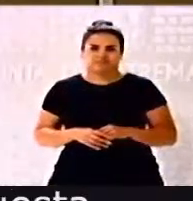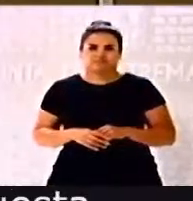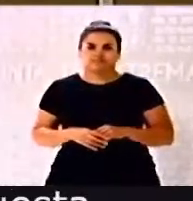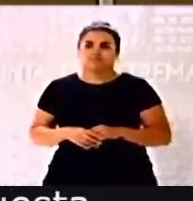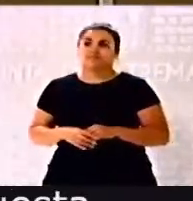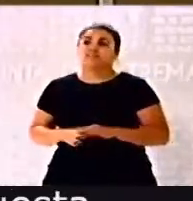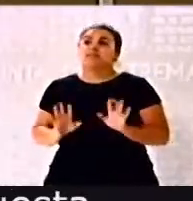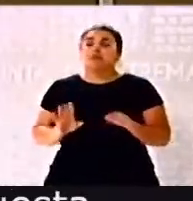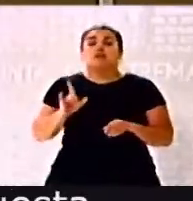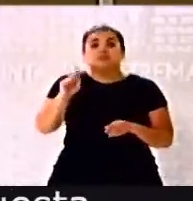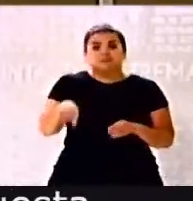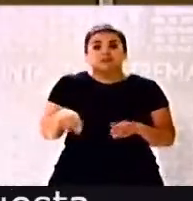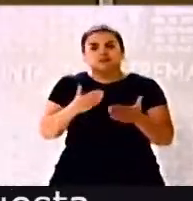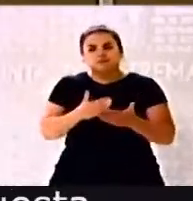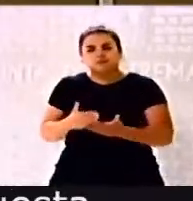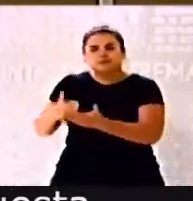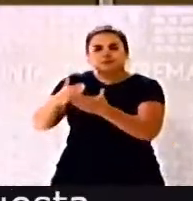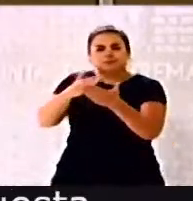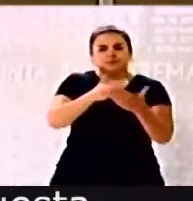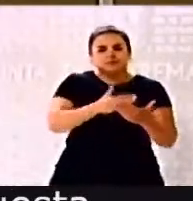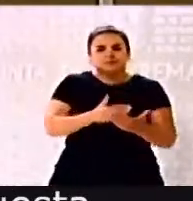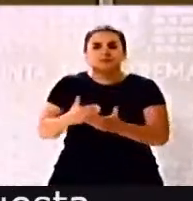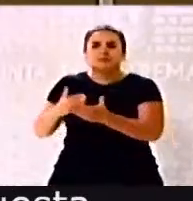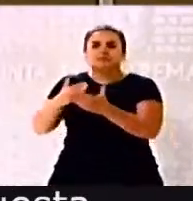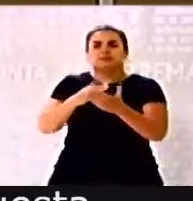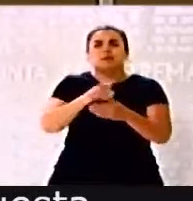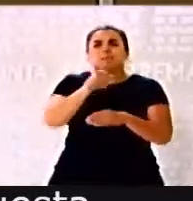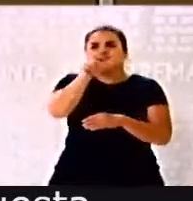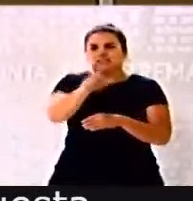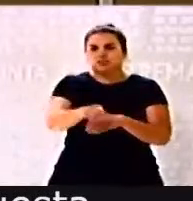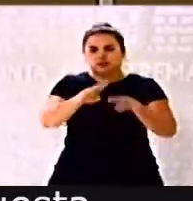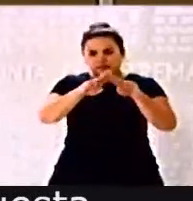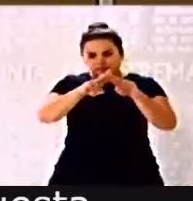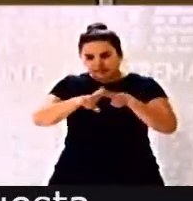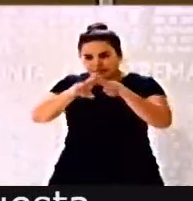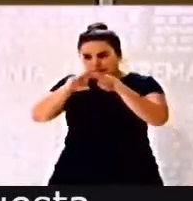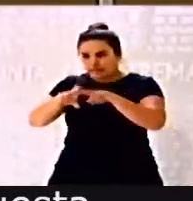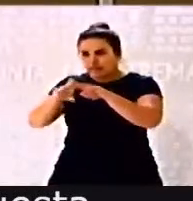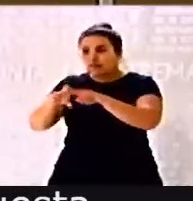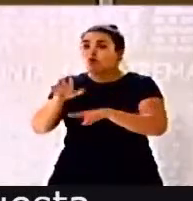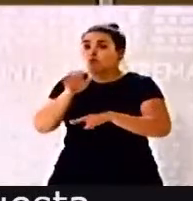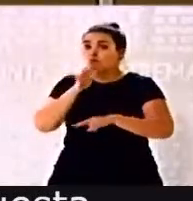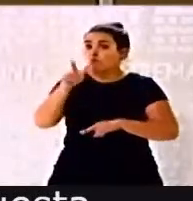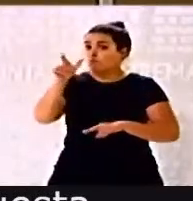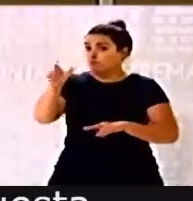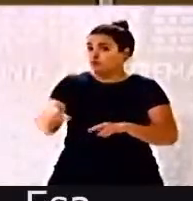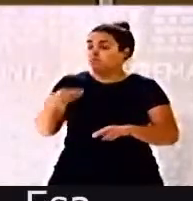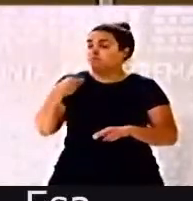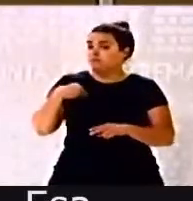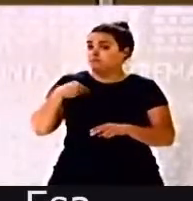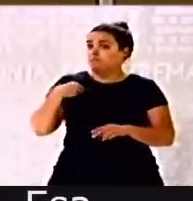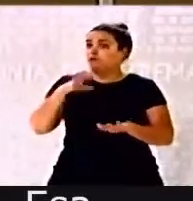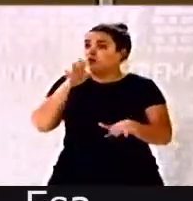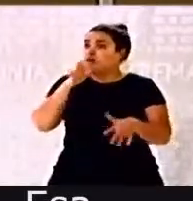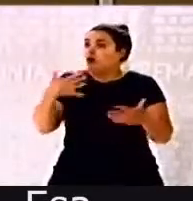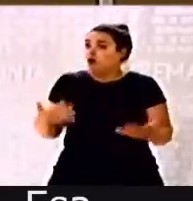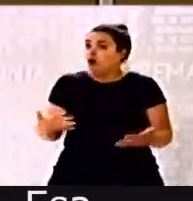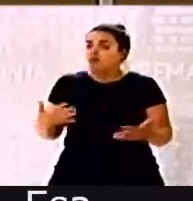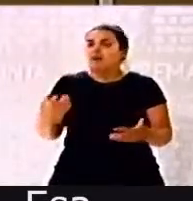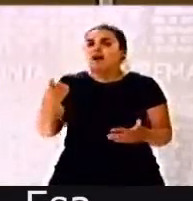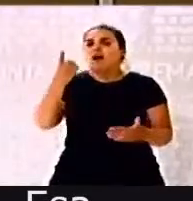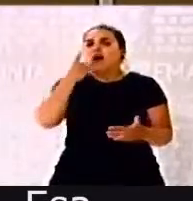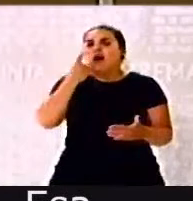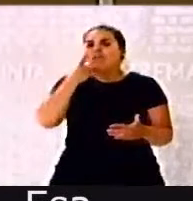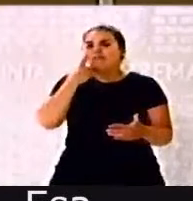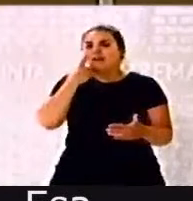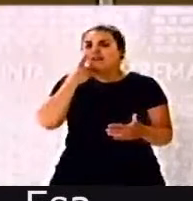Pero también se hace un estudio retrospectivo de la persona, porque esa persona tenemos que encontrarle ahora la trazabilidad